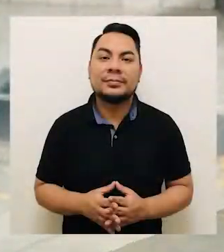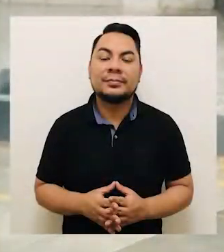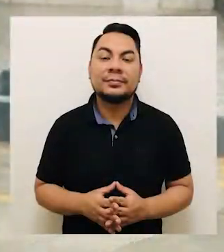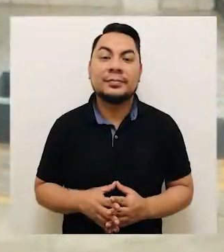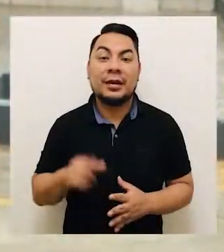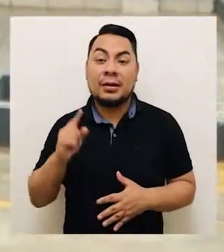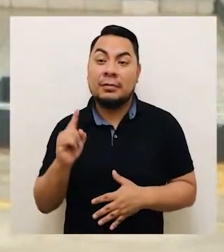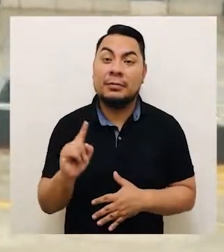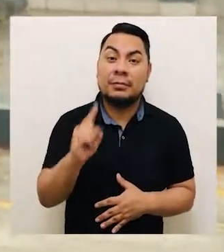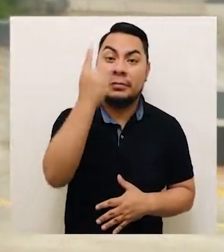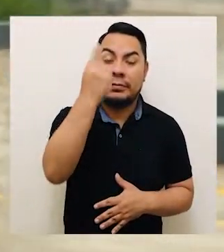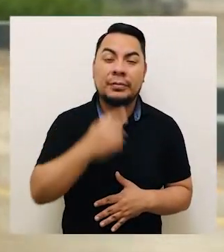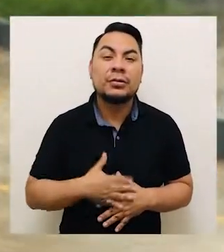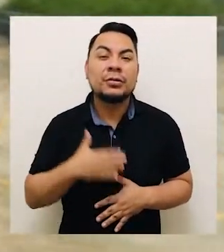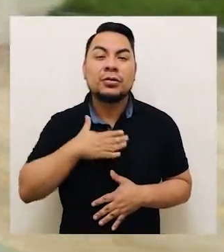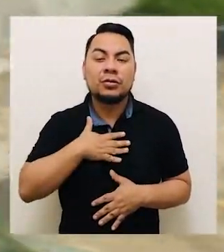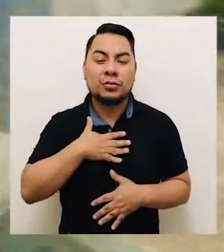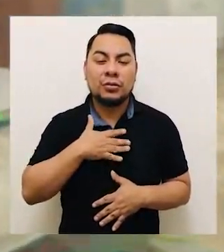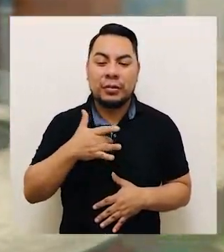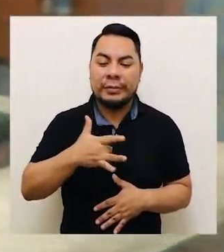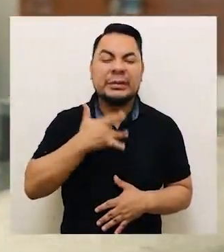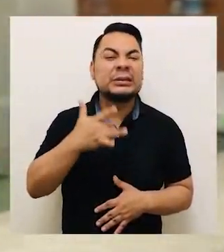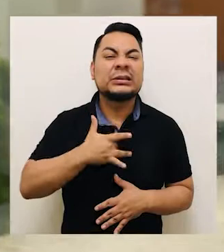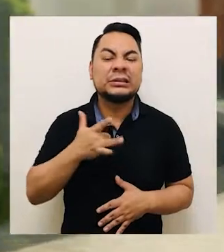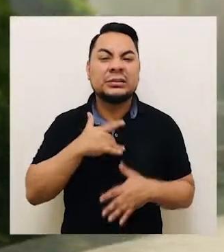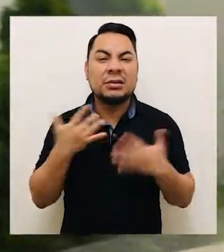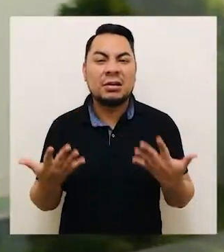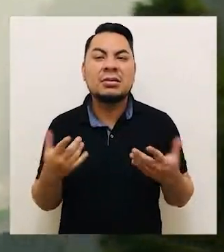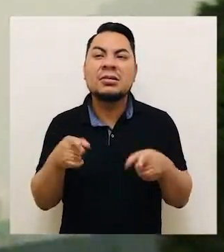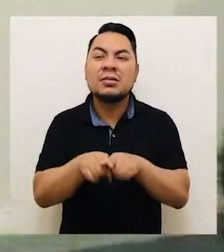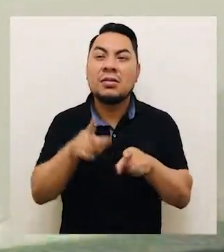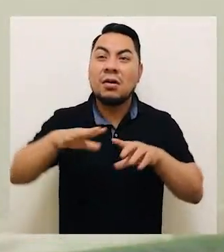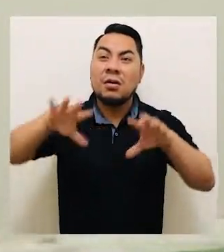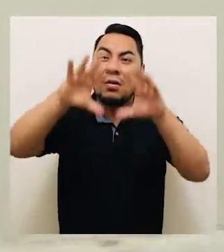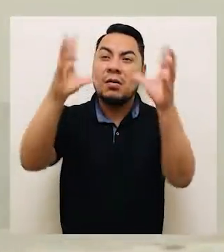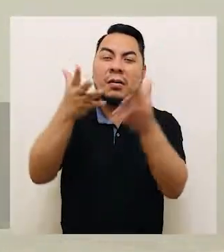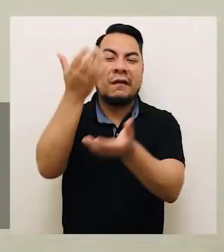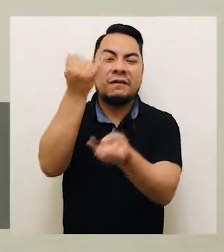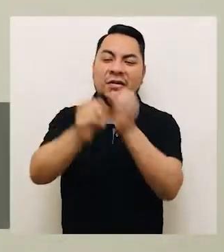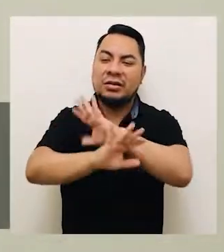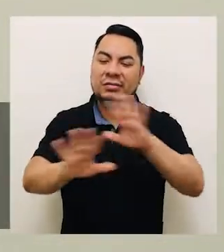Al principio yo me sentía como que el mundo se acabó para mí.